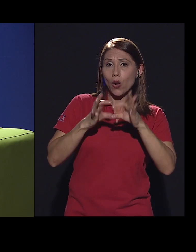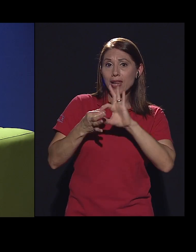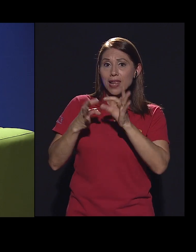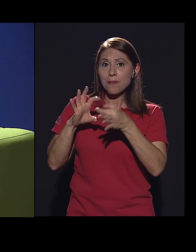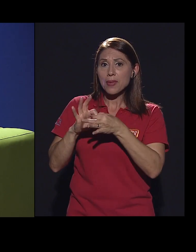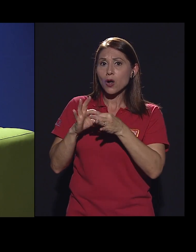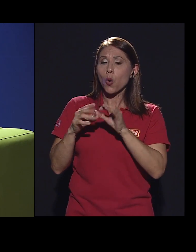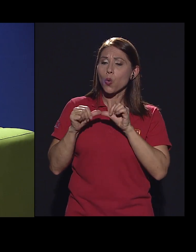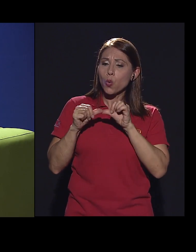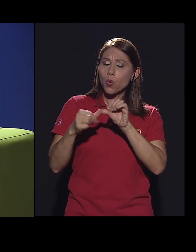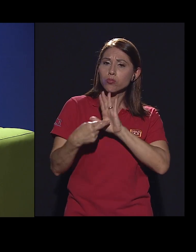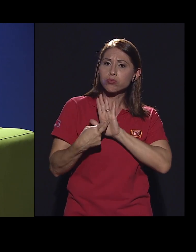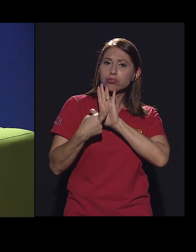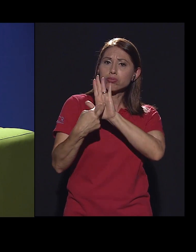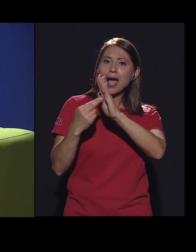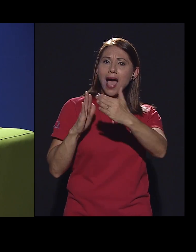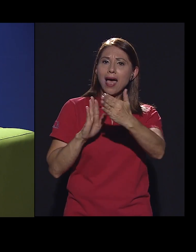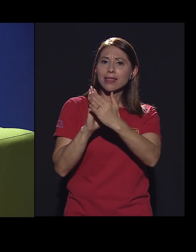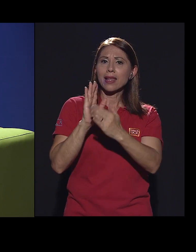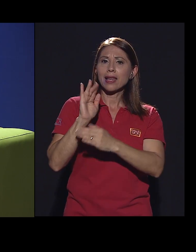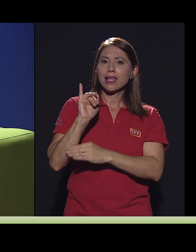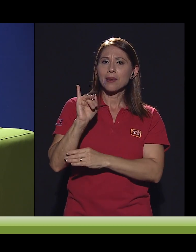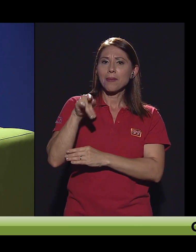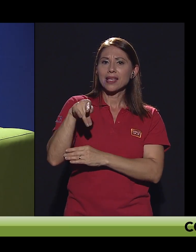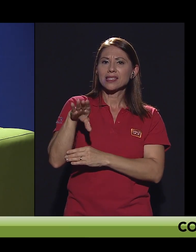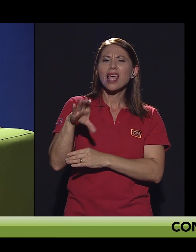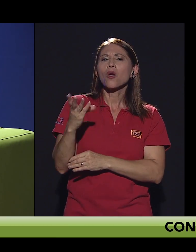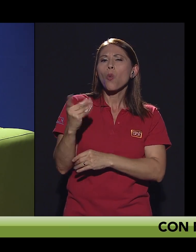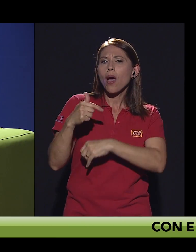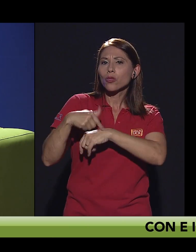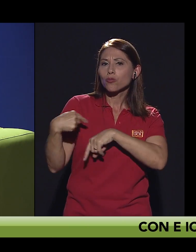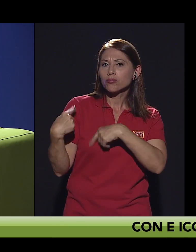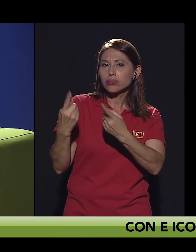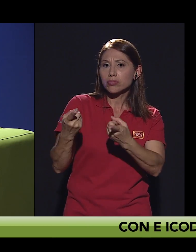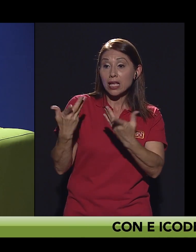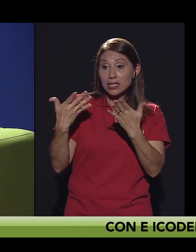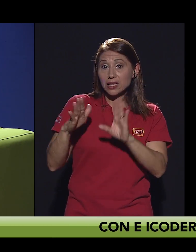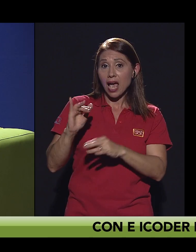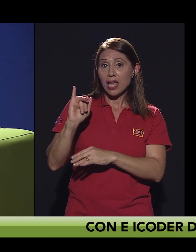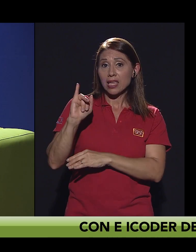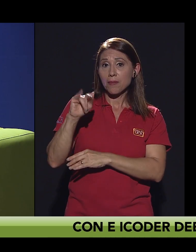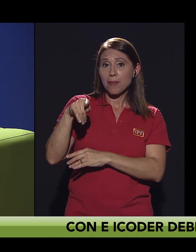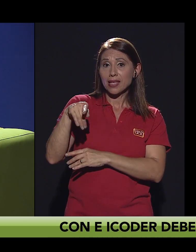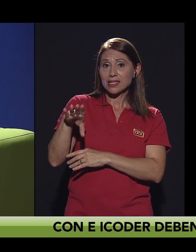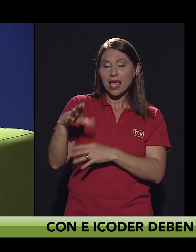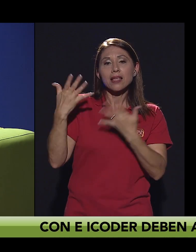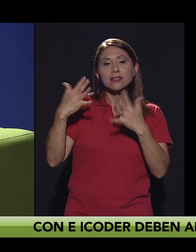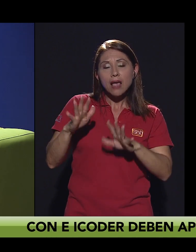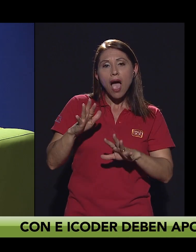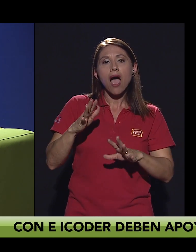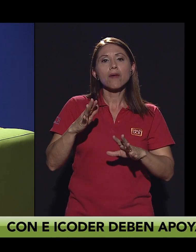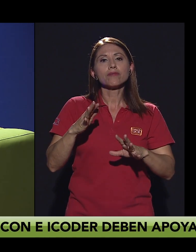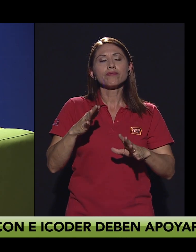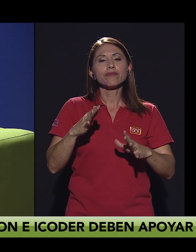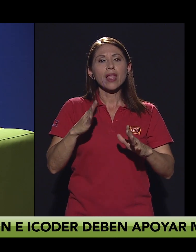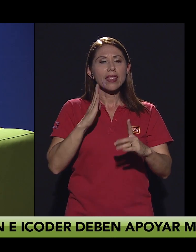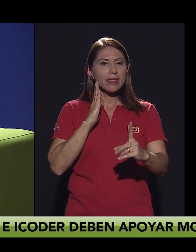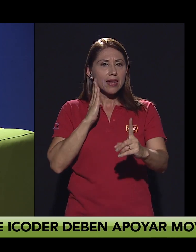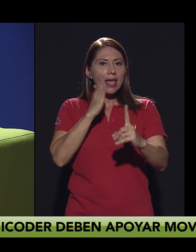Olímpico con esta representación ante el IPC, verdad? Porque ya inclusive el IPC se ha pronunciado en varias